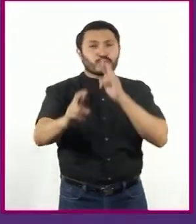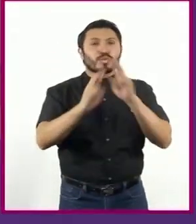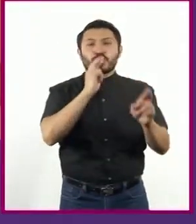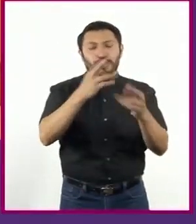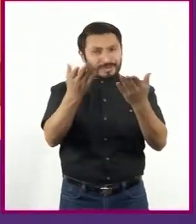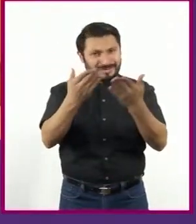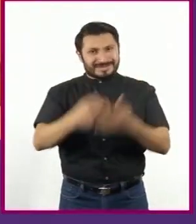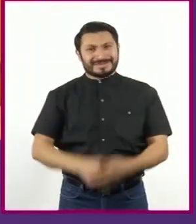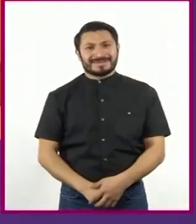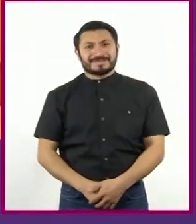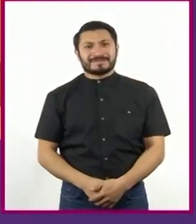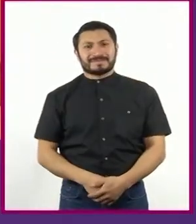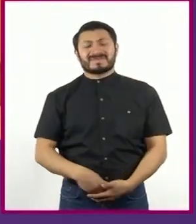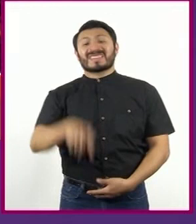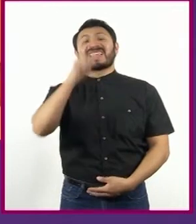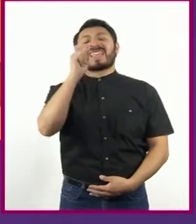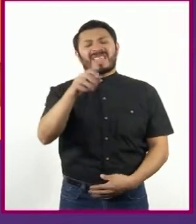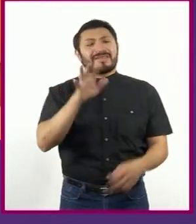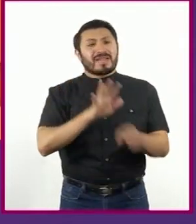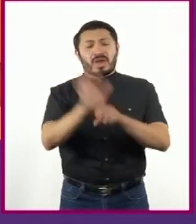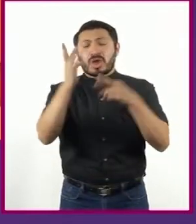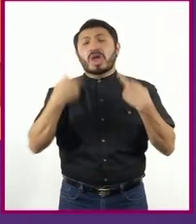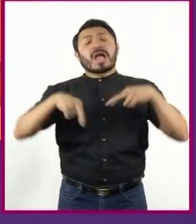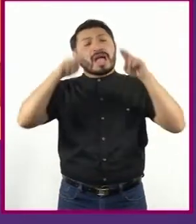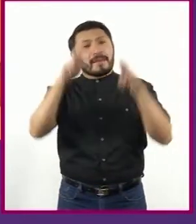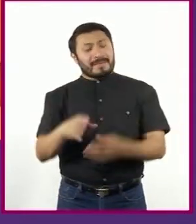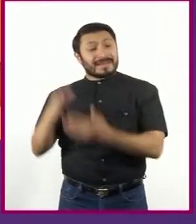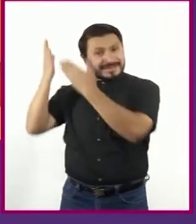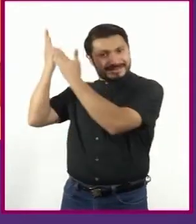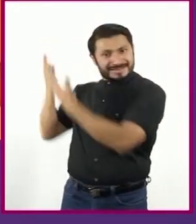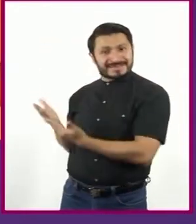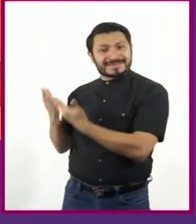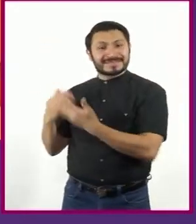interrogantes. ¿Qué es lo que se representa en la imagen?